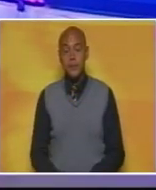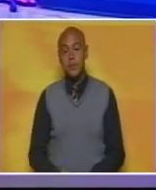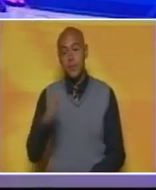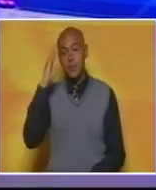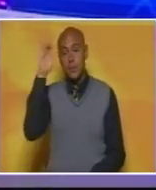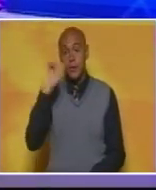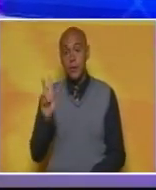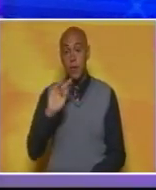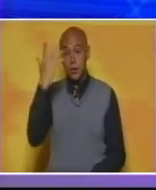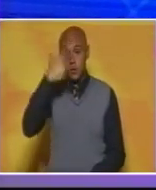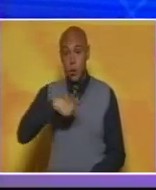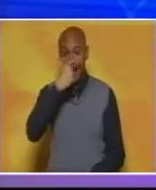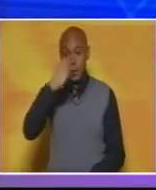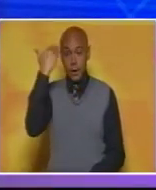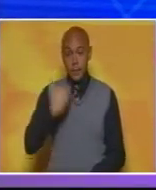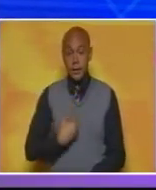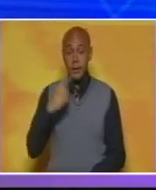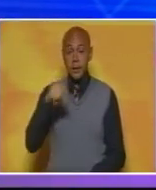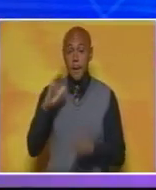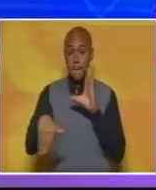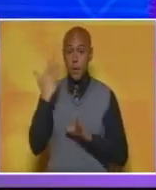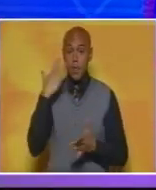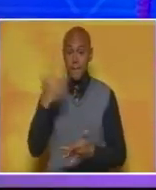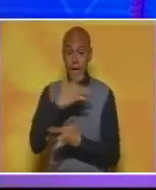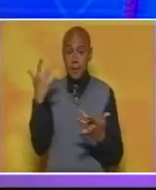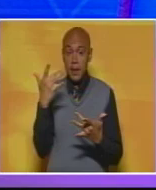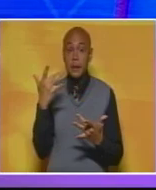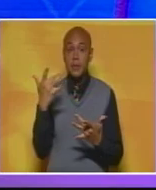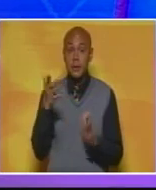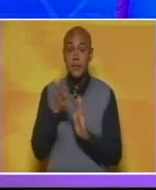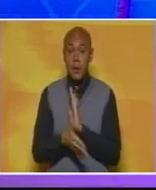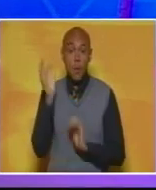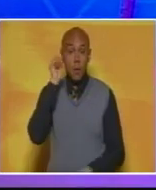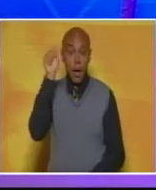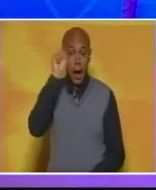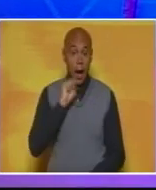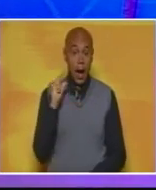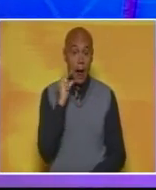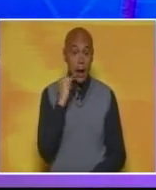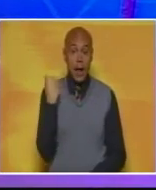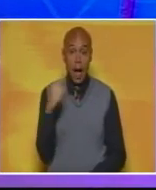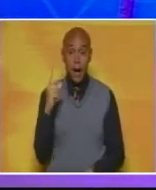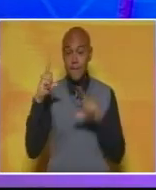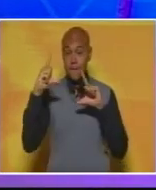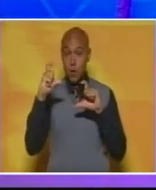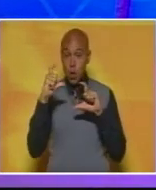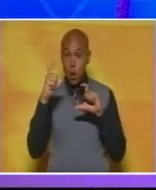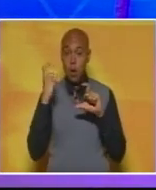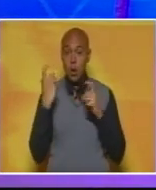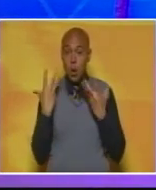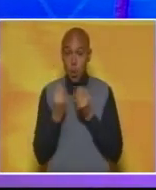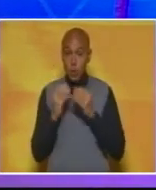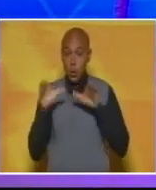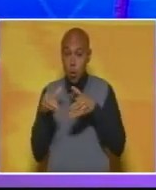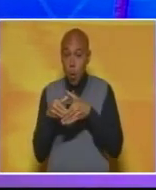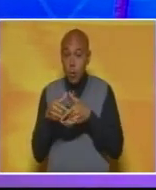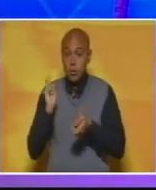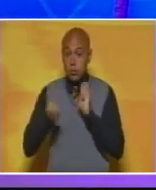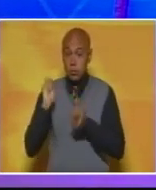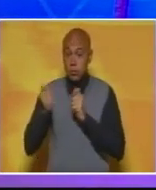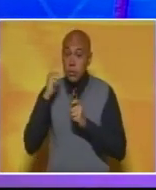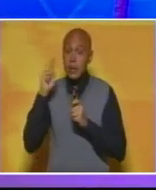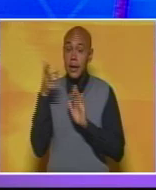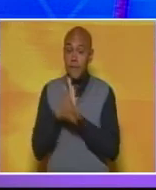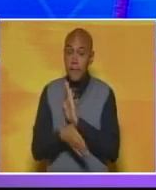Hola Venezuela, yo soy Nieves Soteldo y esto es Estrenos y Estrellas. Ariana Grande publicó una fotografía con la banda BTS y